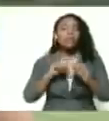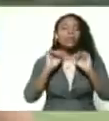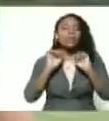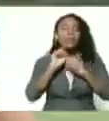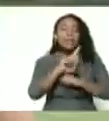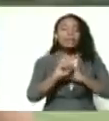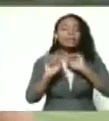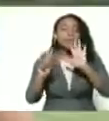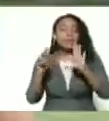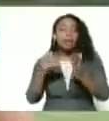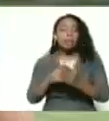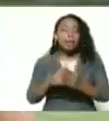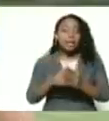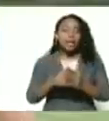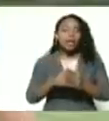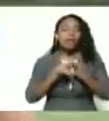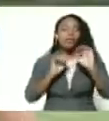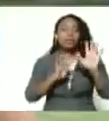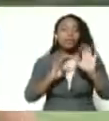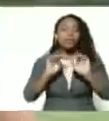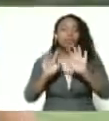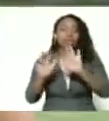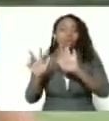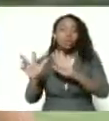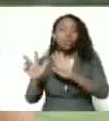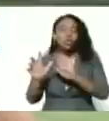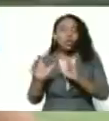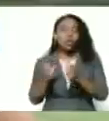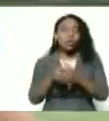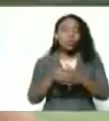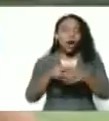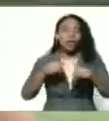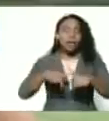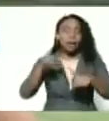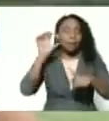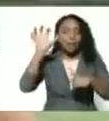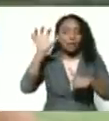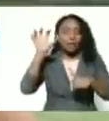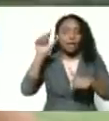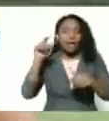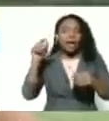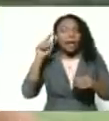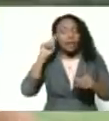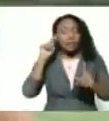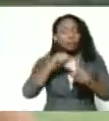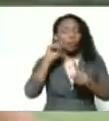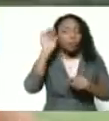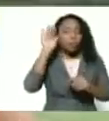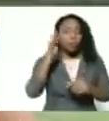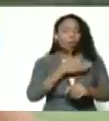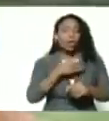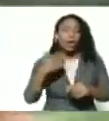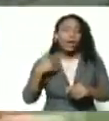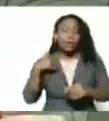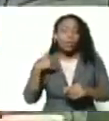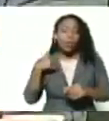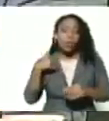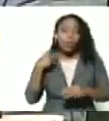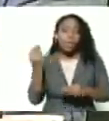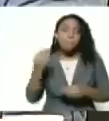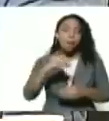17.998 comités en todo el país. Y la meta que nos hemos trazado,